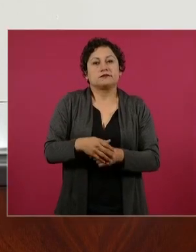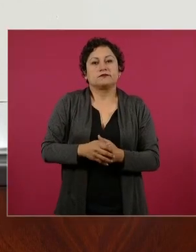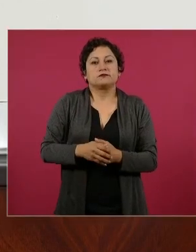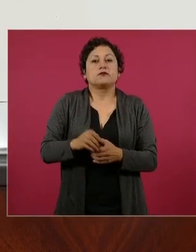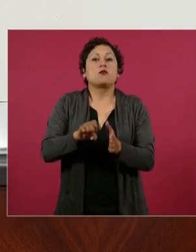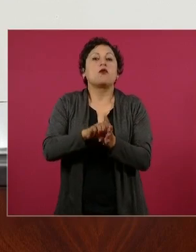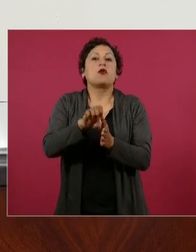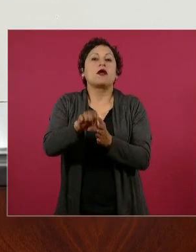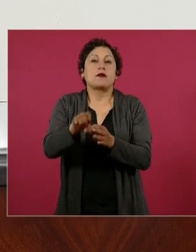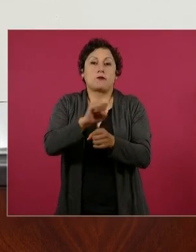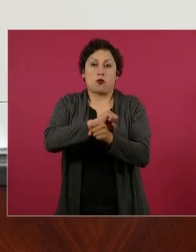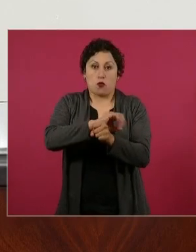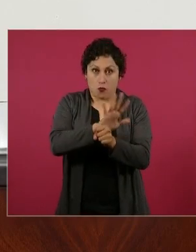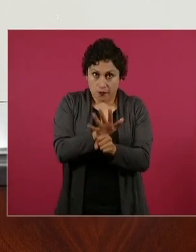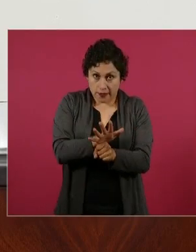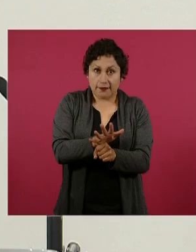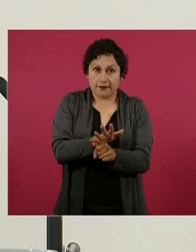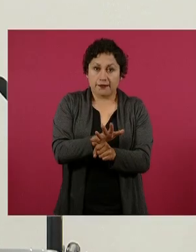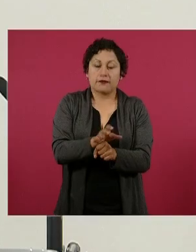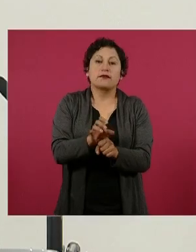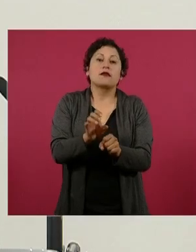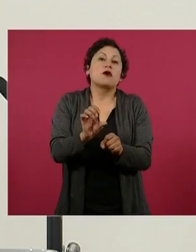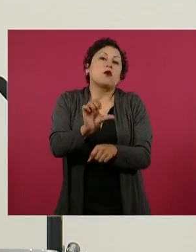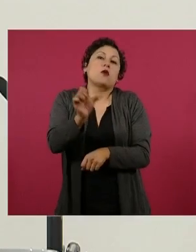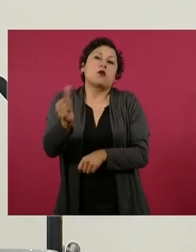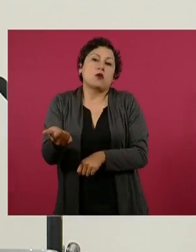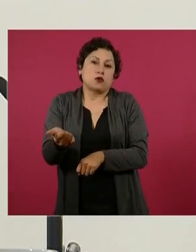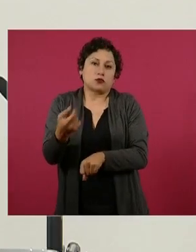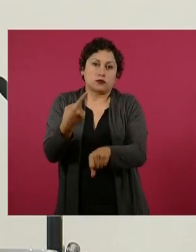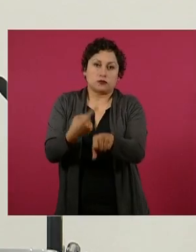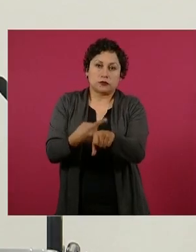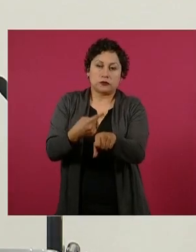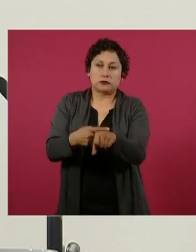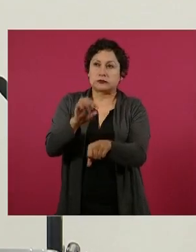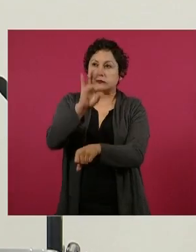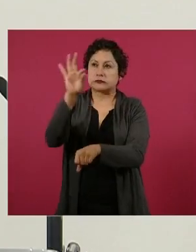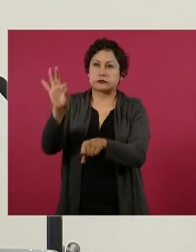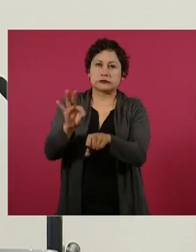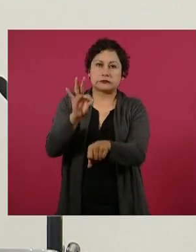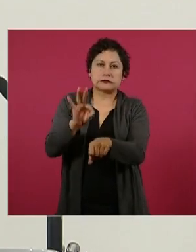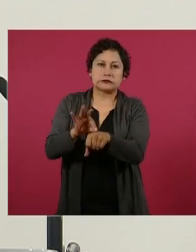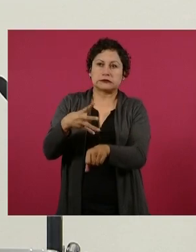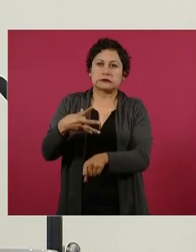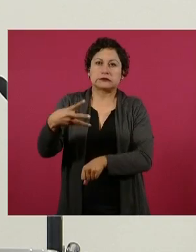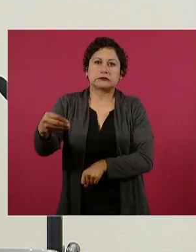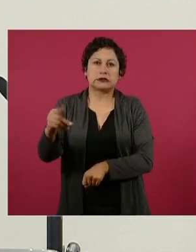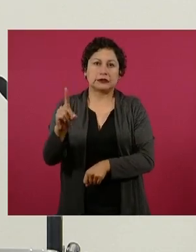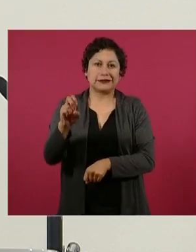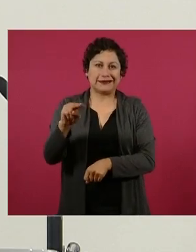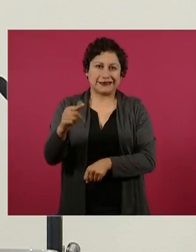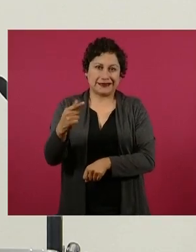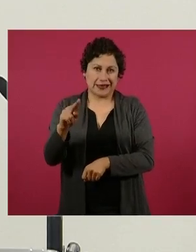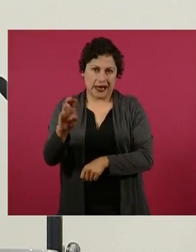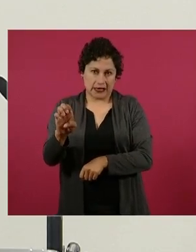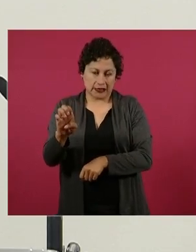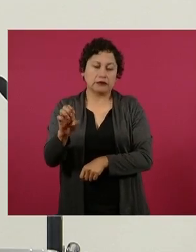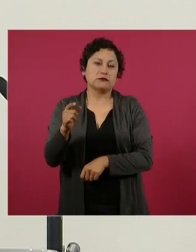COVID como en el caso del dengue, en los dos casos están